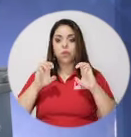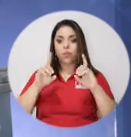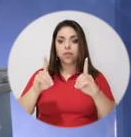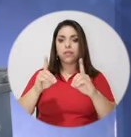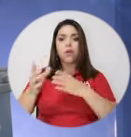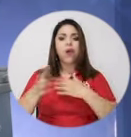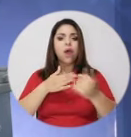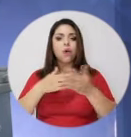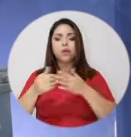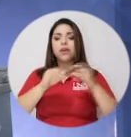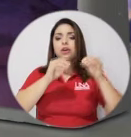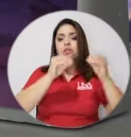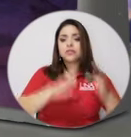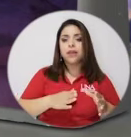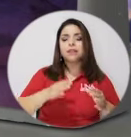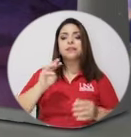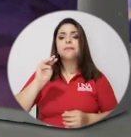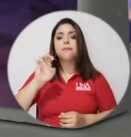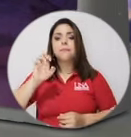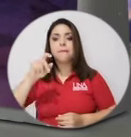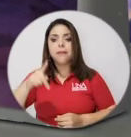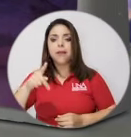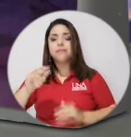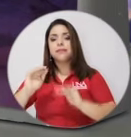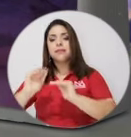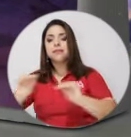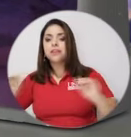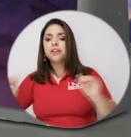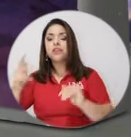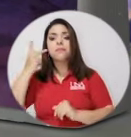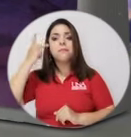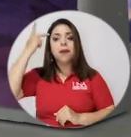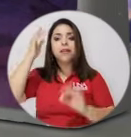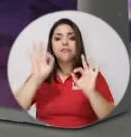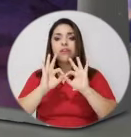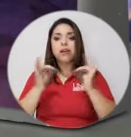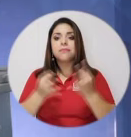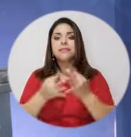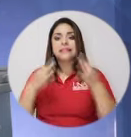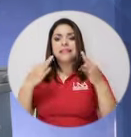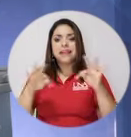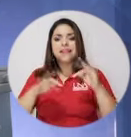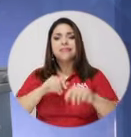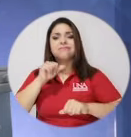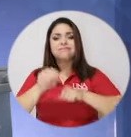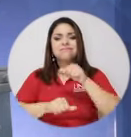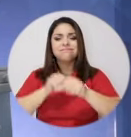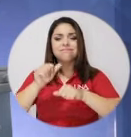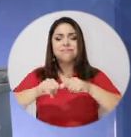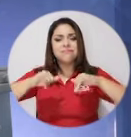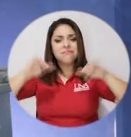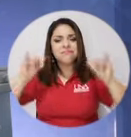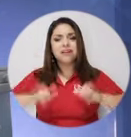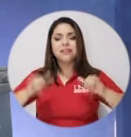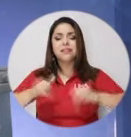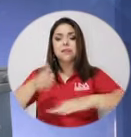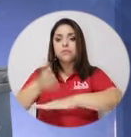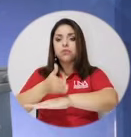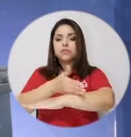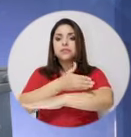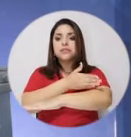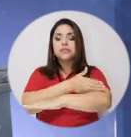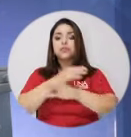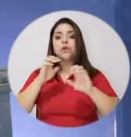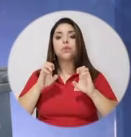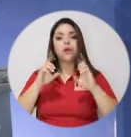el MEP, ¿verdad?, las y los docentes, padres y madres de familia, niños, niñas y adolescentes están haciendo un esfuerzo extraordinario por